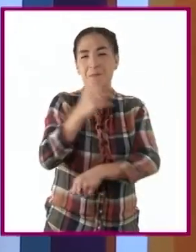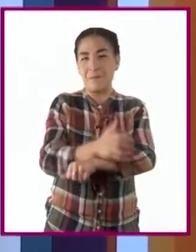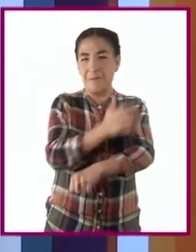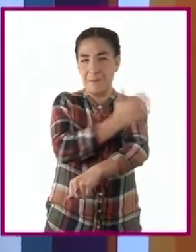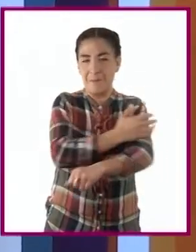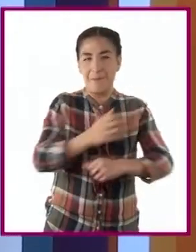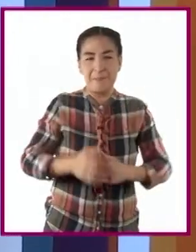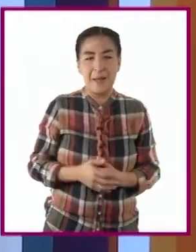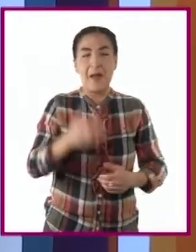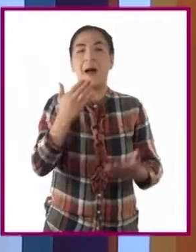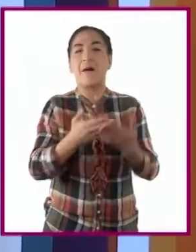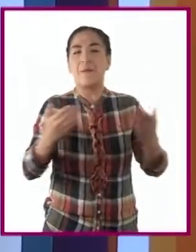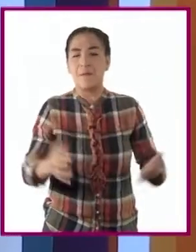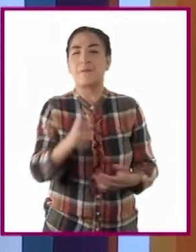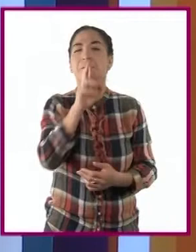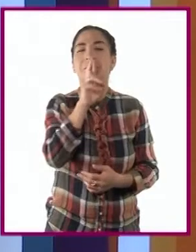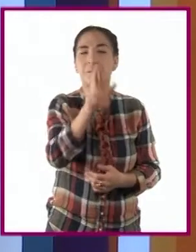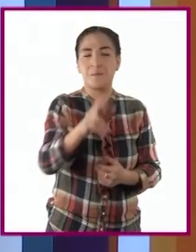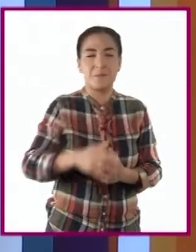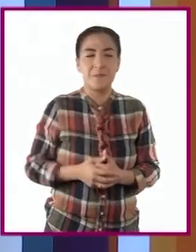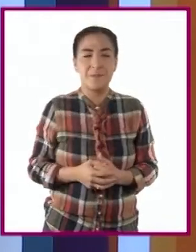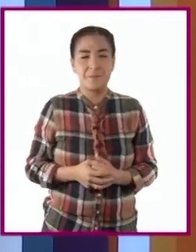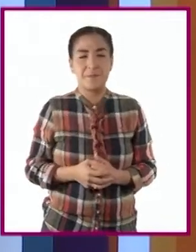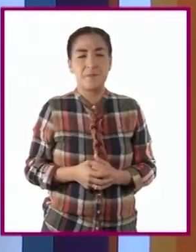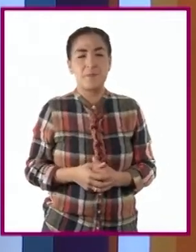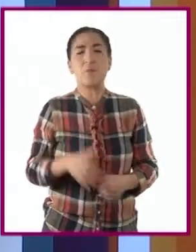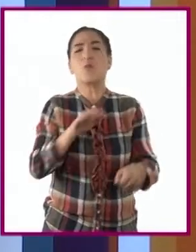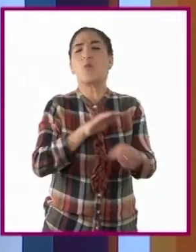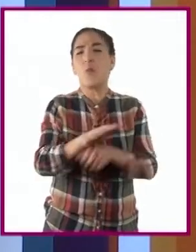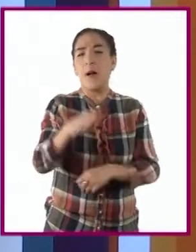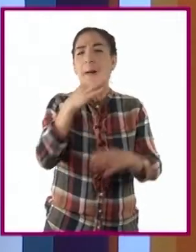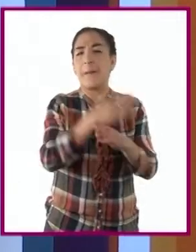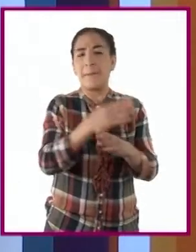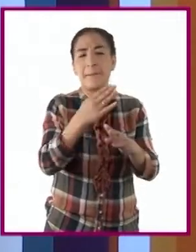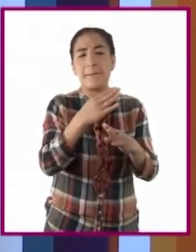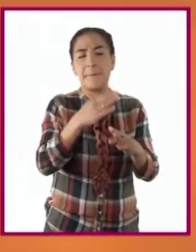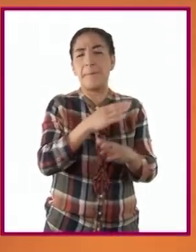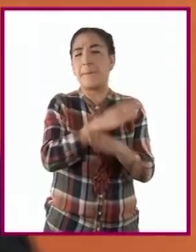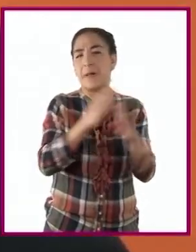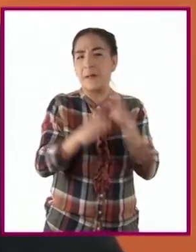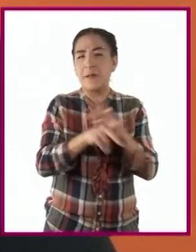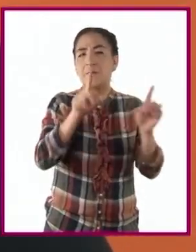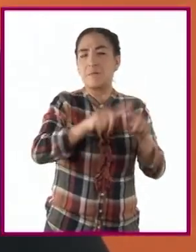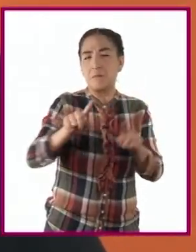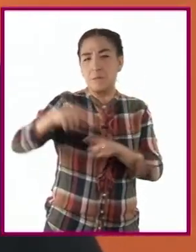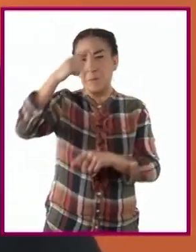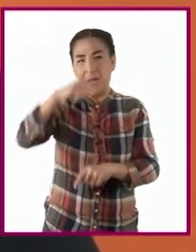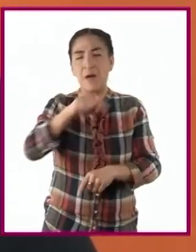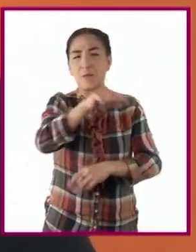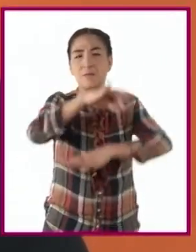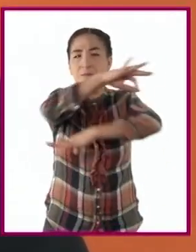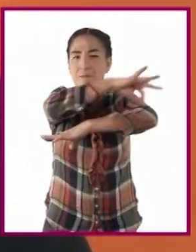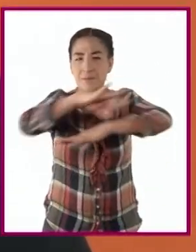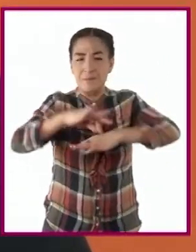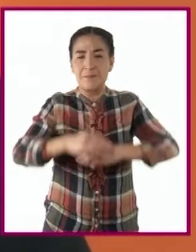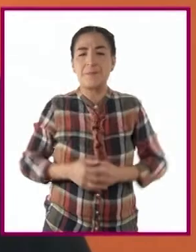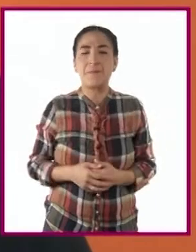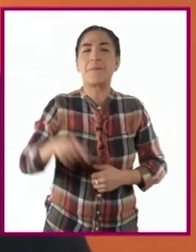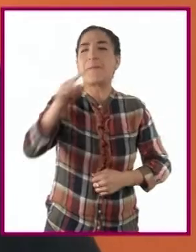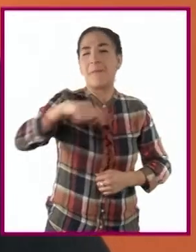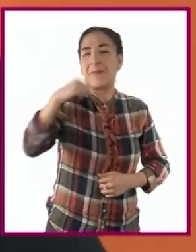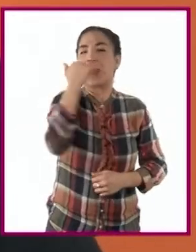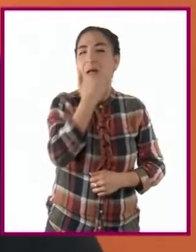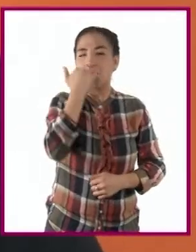Ahora respondamos. ¿Cuáles son los elementos de una gráfica de líneas? Alumnas y alumnos de segundo grado de